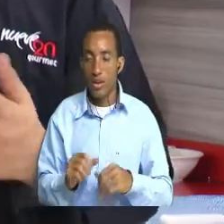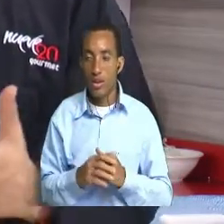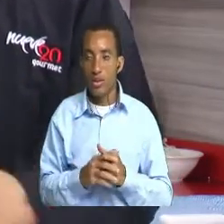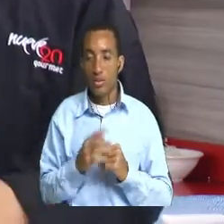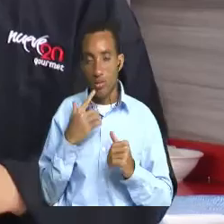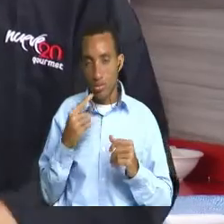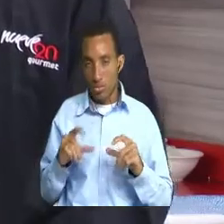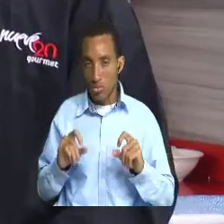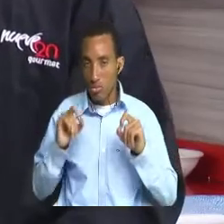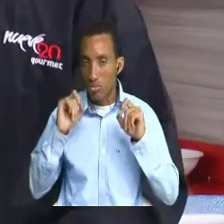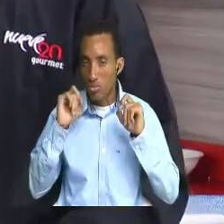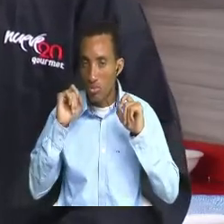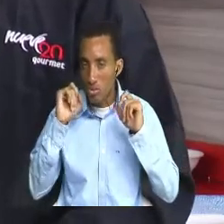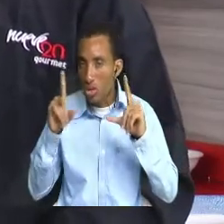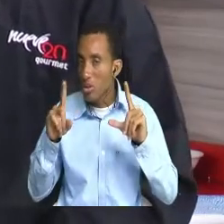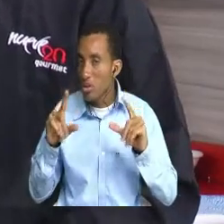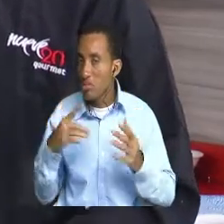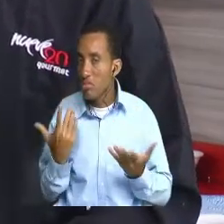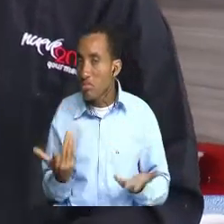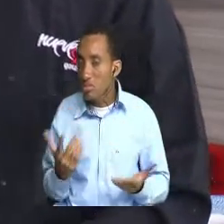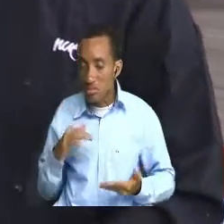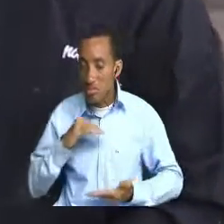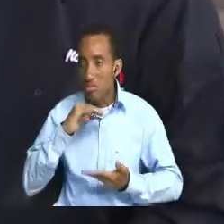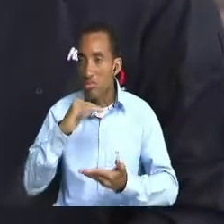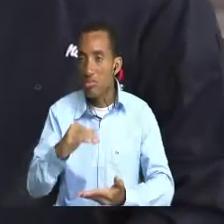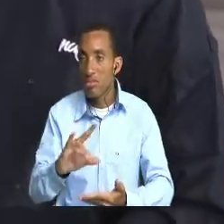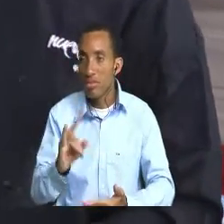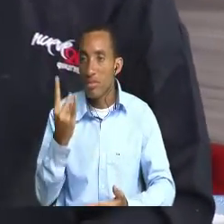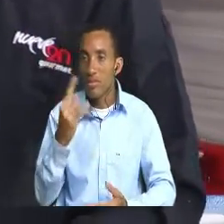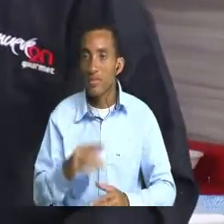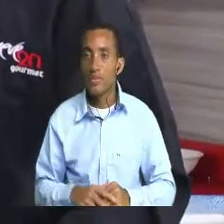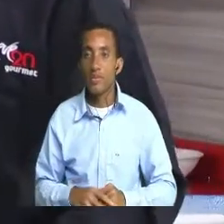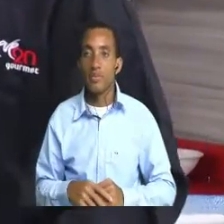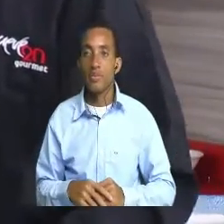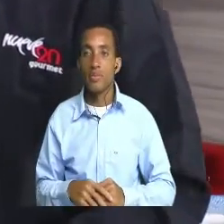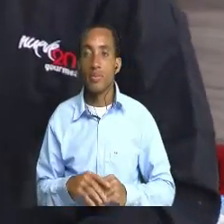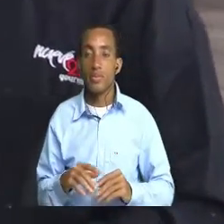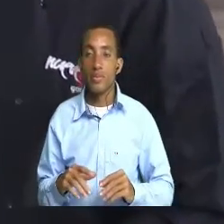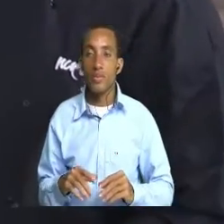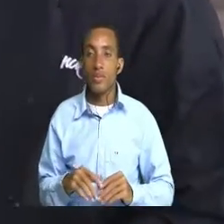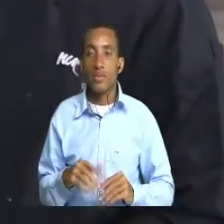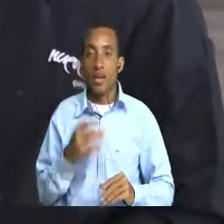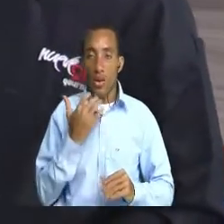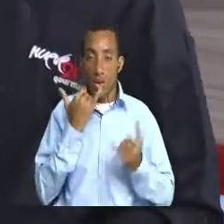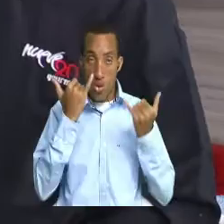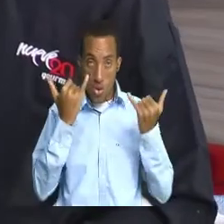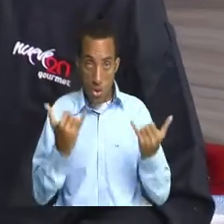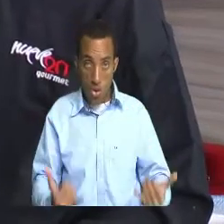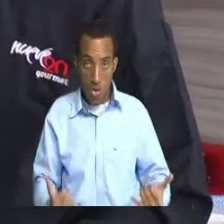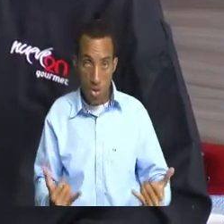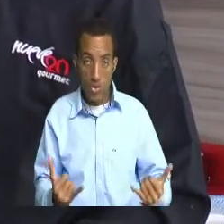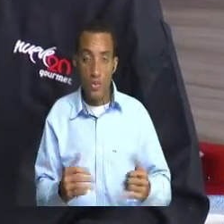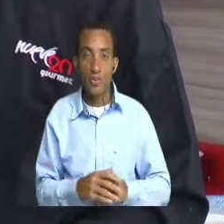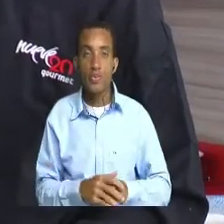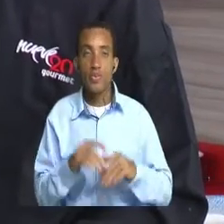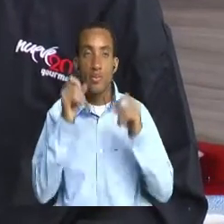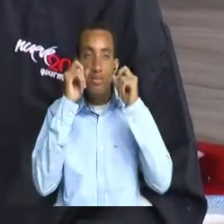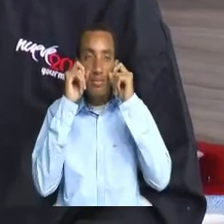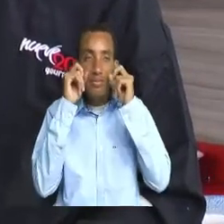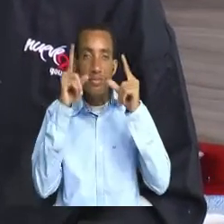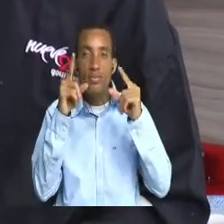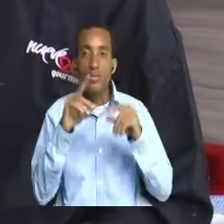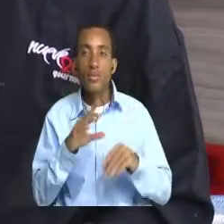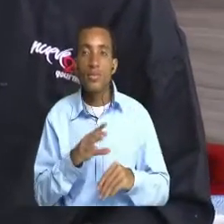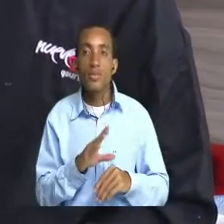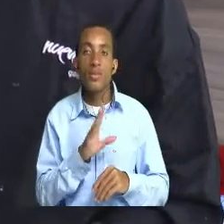para el día de hoy bueno pero vamos a aclarar lo siguiente resulta que en el día de hoy el premio lo van a hacer por las las